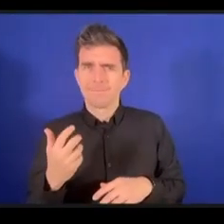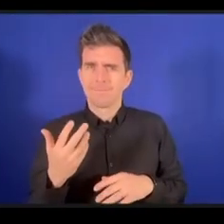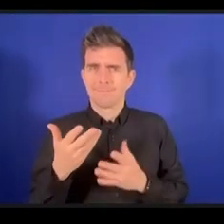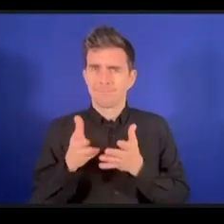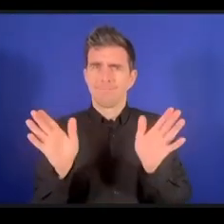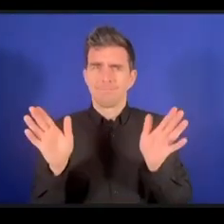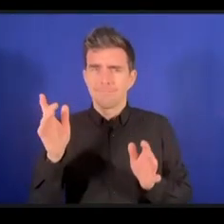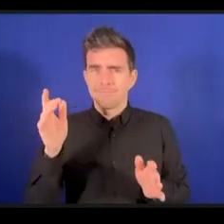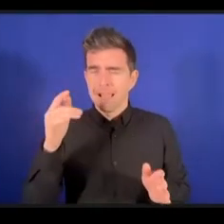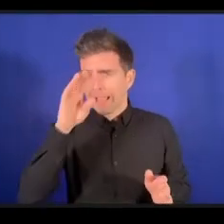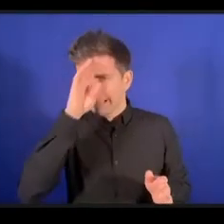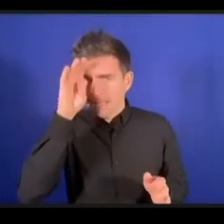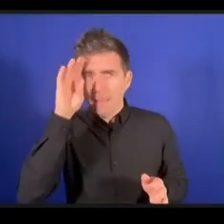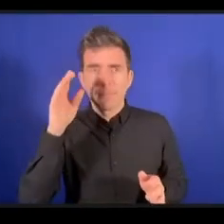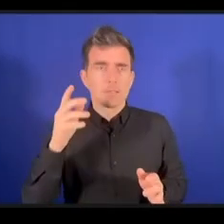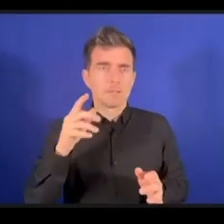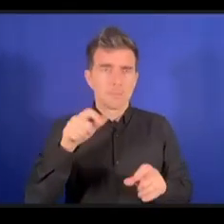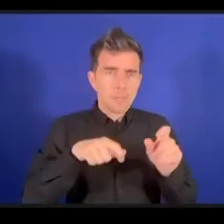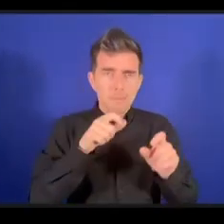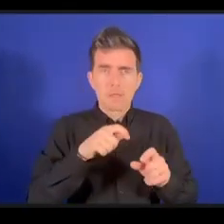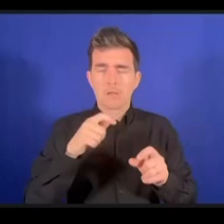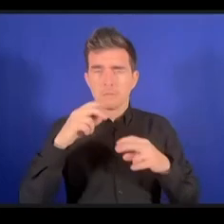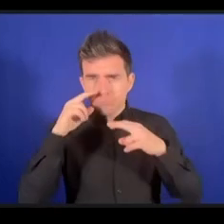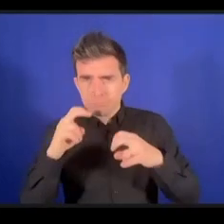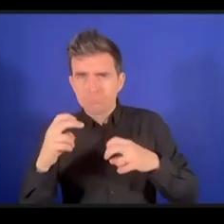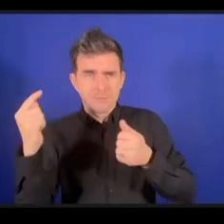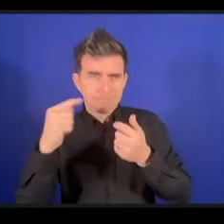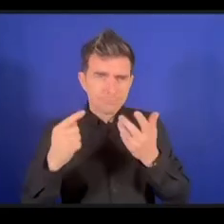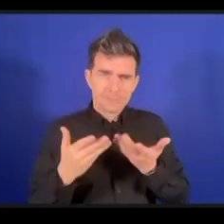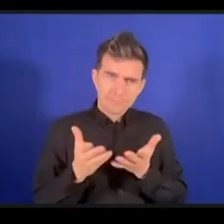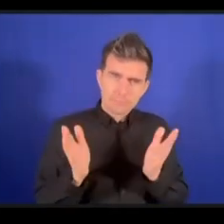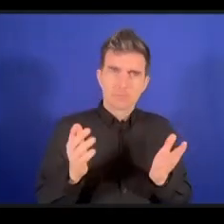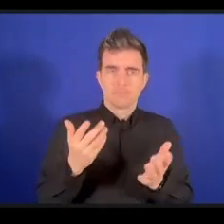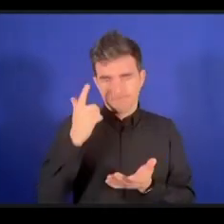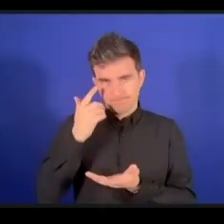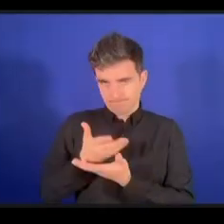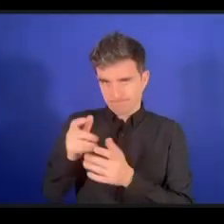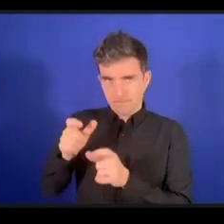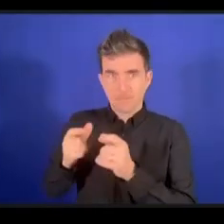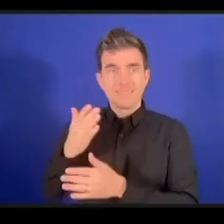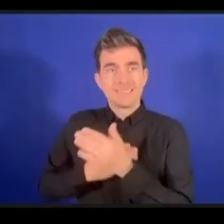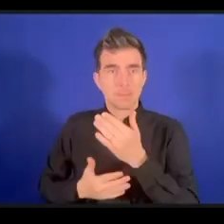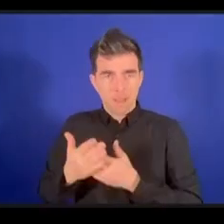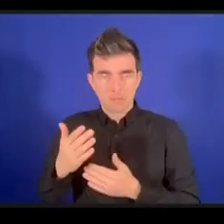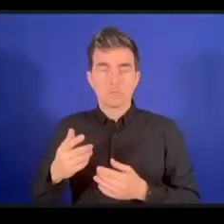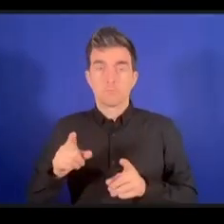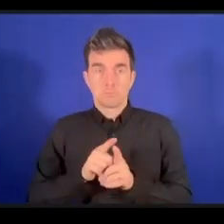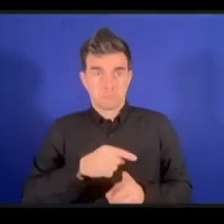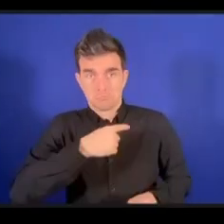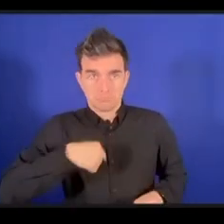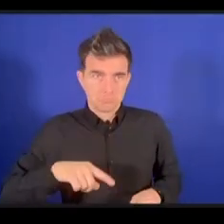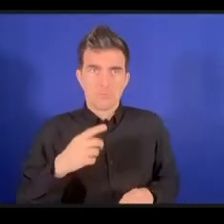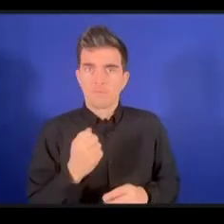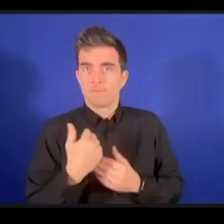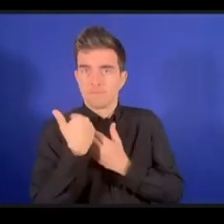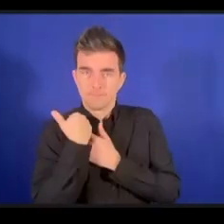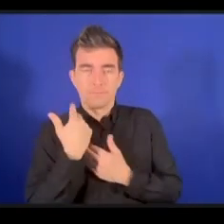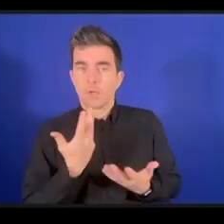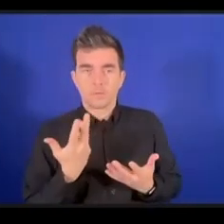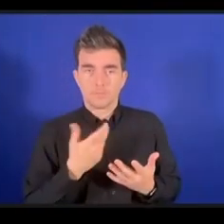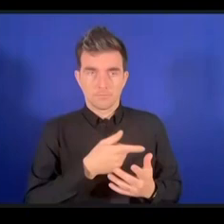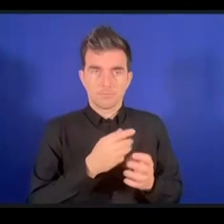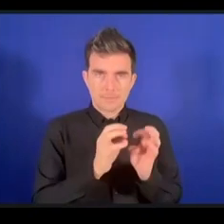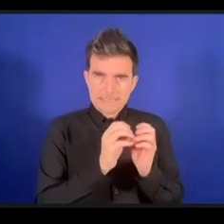dirigirse a las personas con discapacidad para que nos ayude a desarrollar software